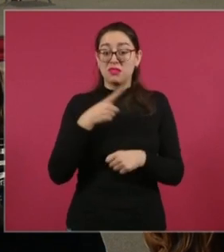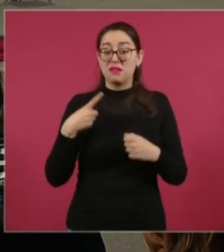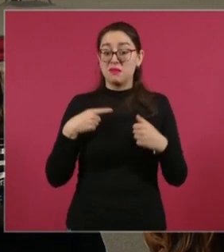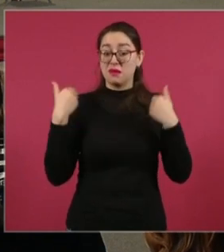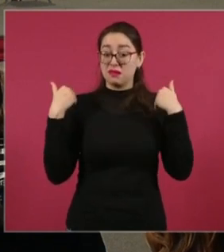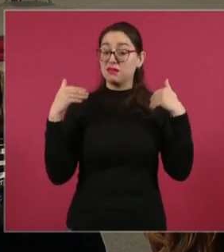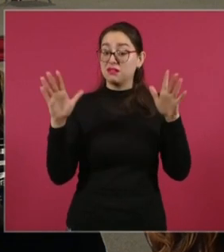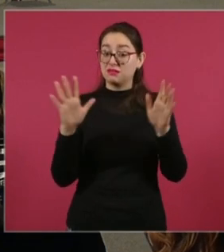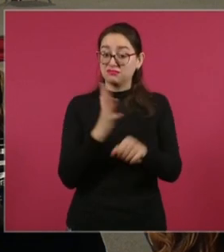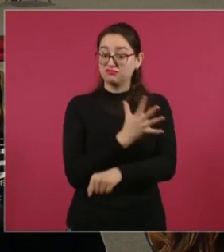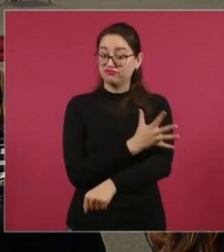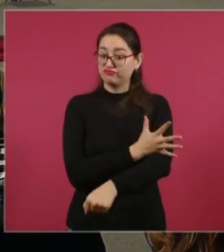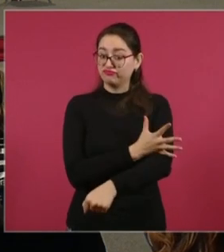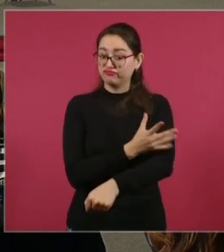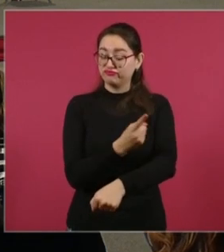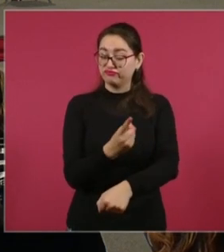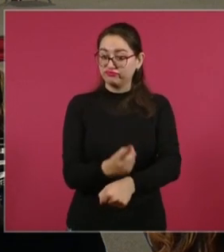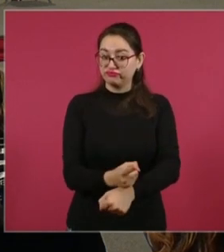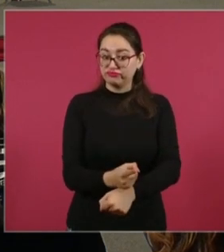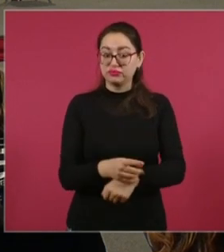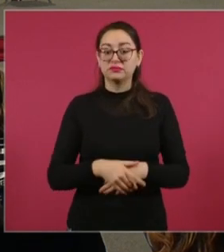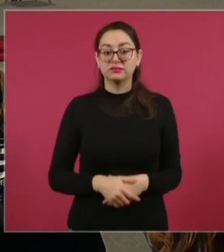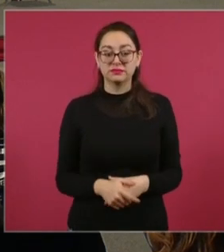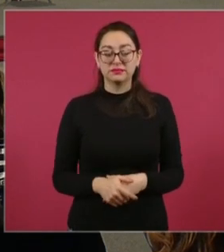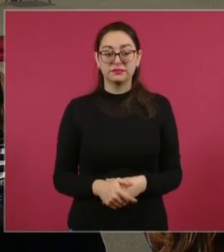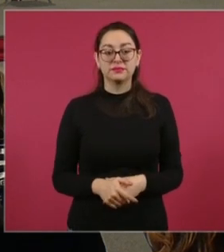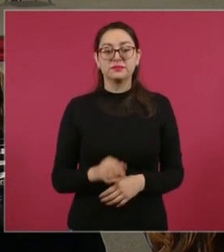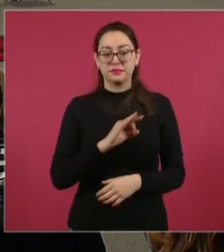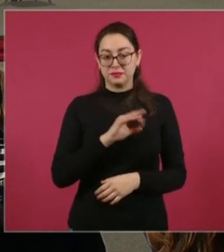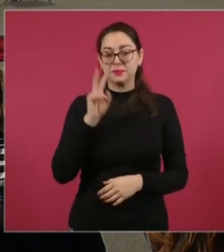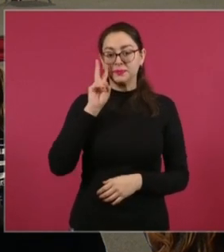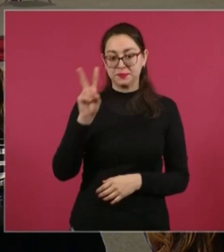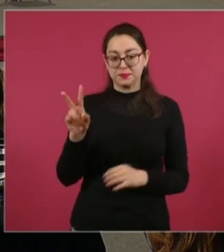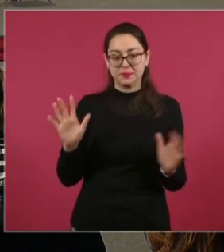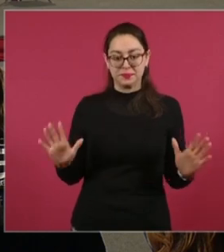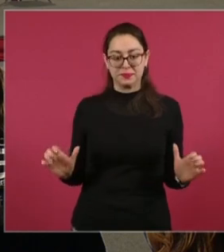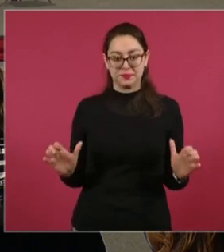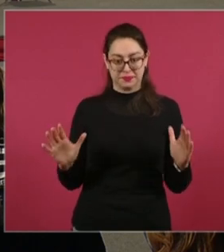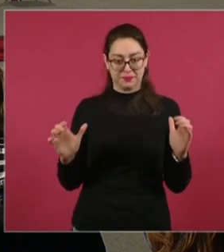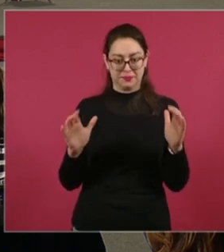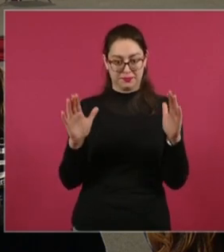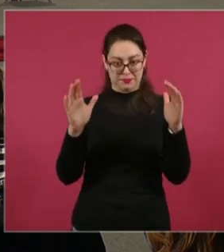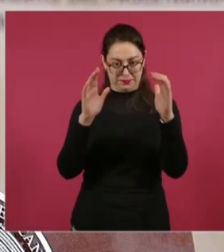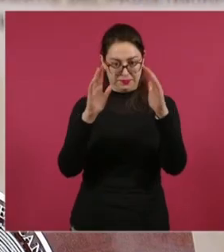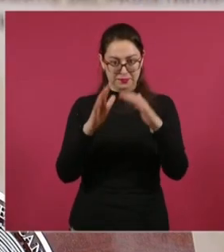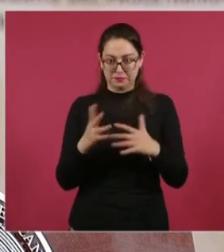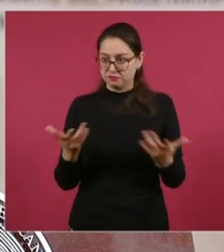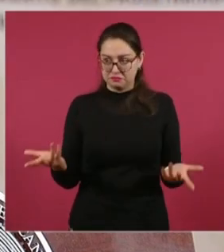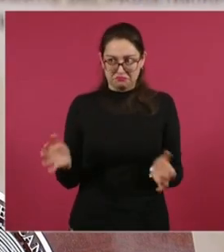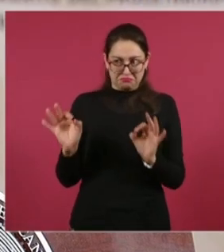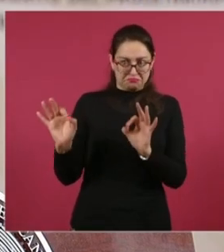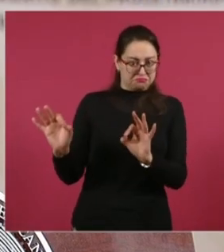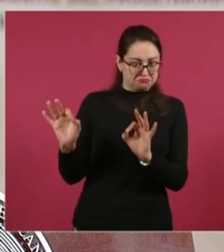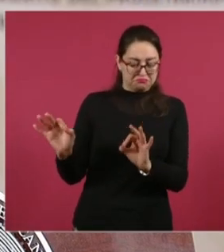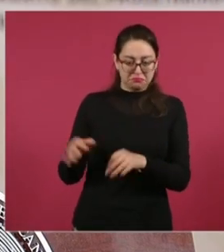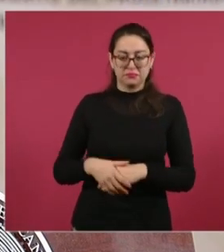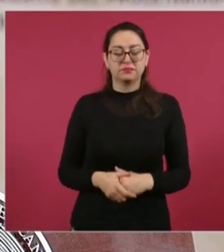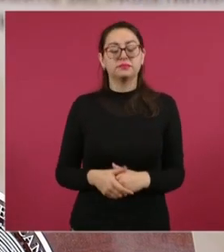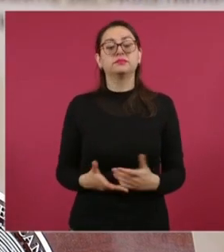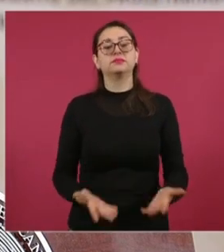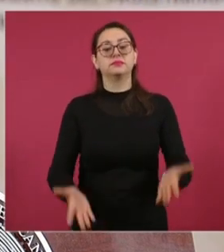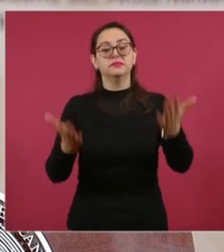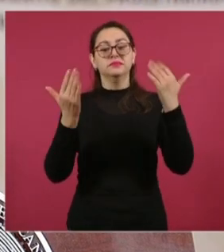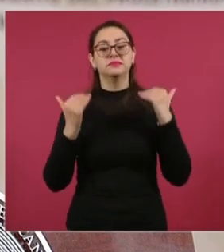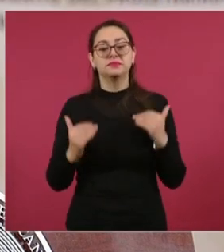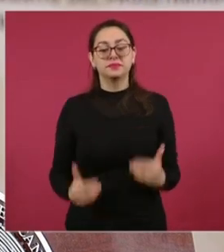aquí en la pantalla estamos viendo los sitios arqueológicos. Vamos con la siguiente. A propósito de esta